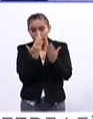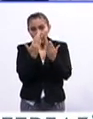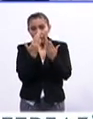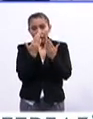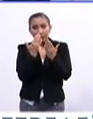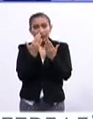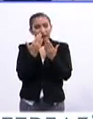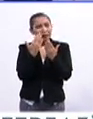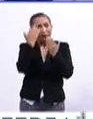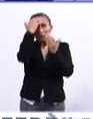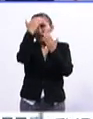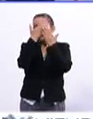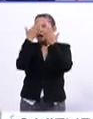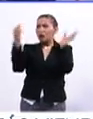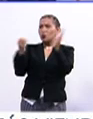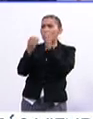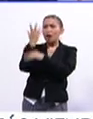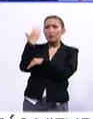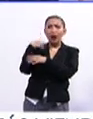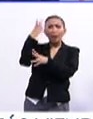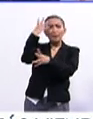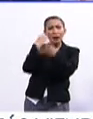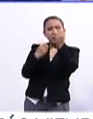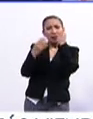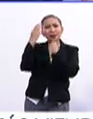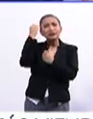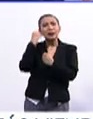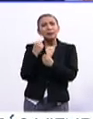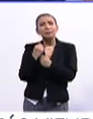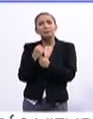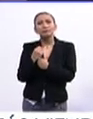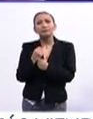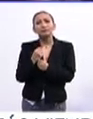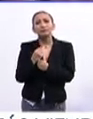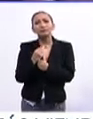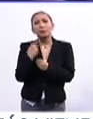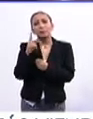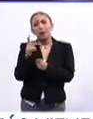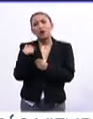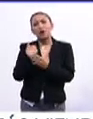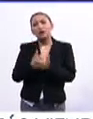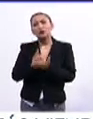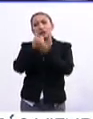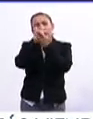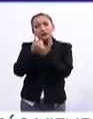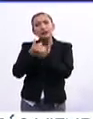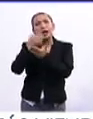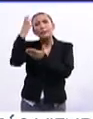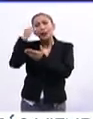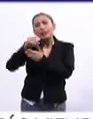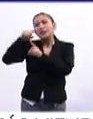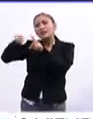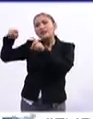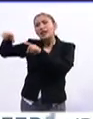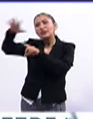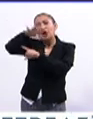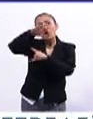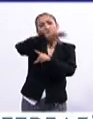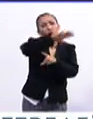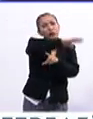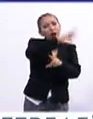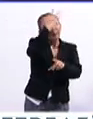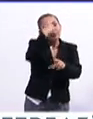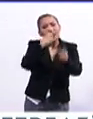abren a muchas experiencias nuevas, sobre todo aprendizaje obviamente, pero nos permite aprender de diversos